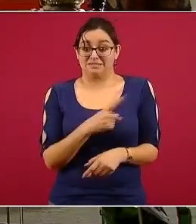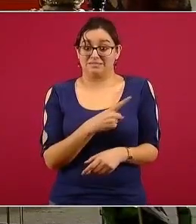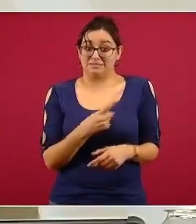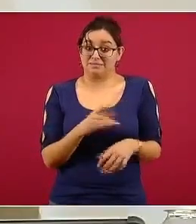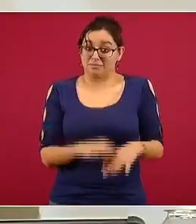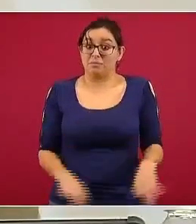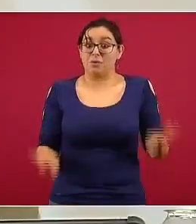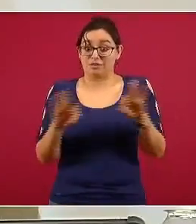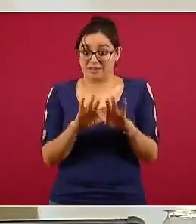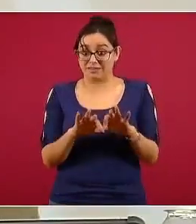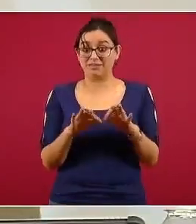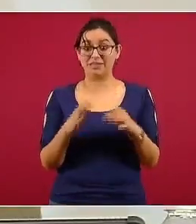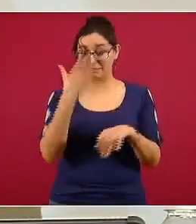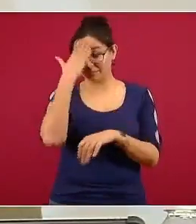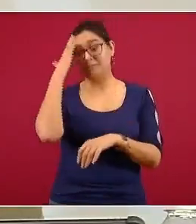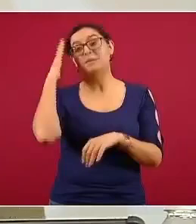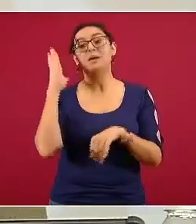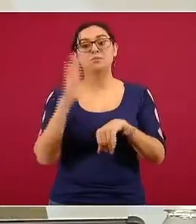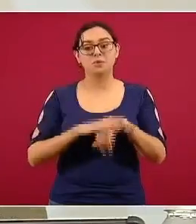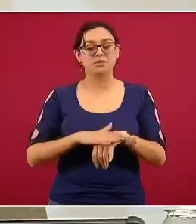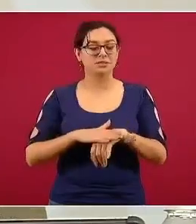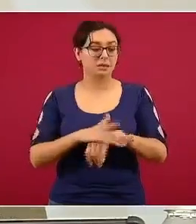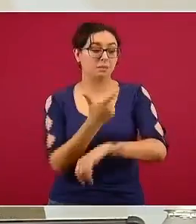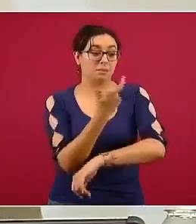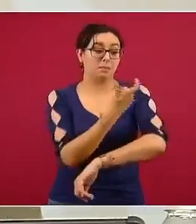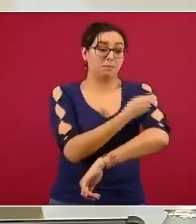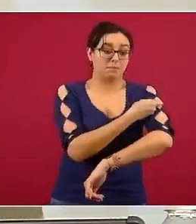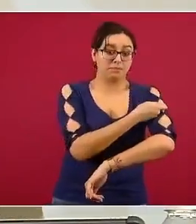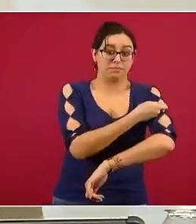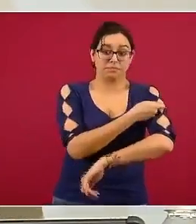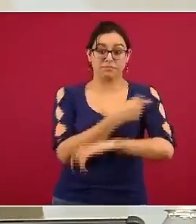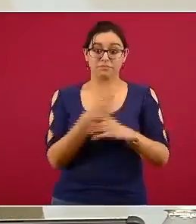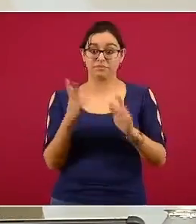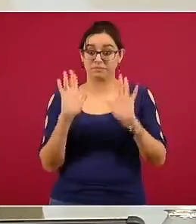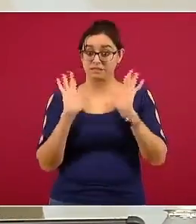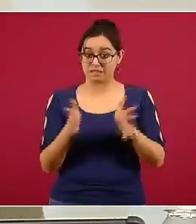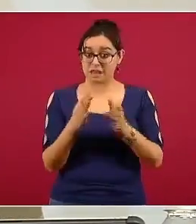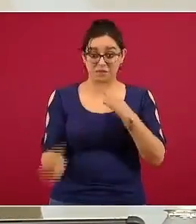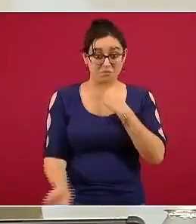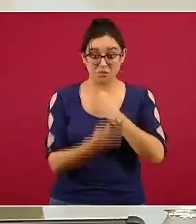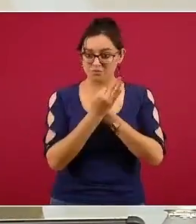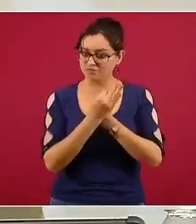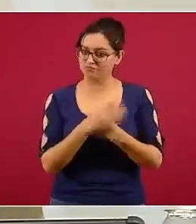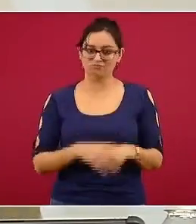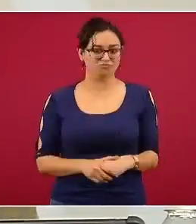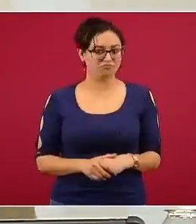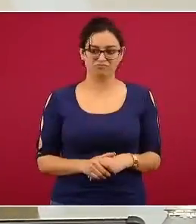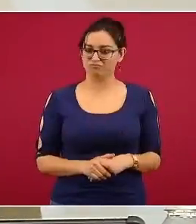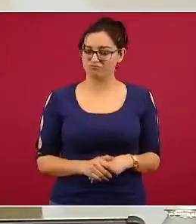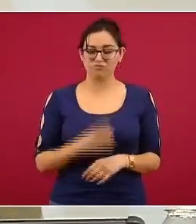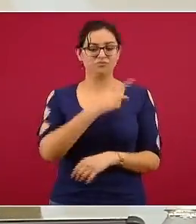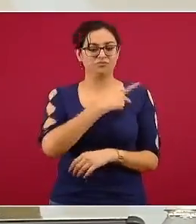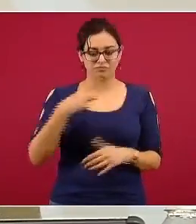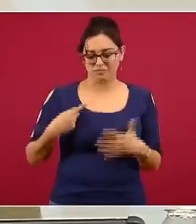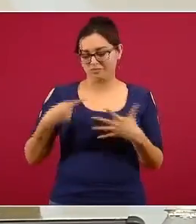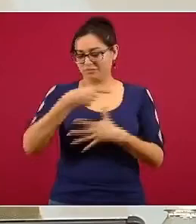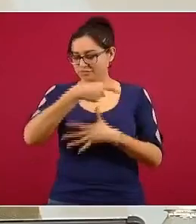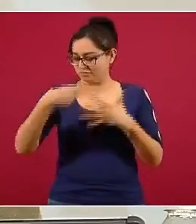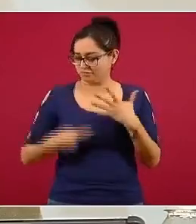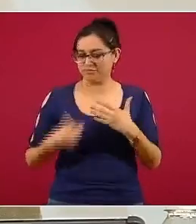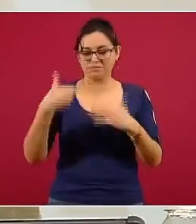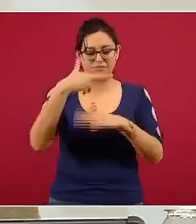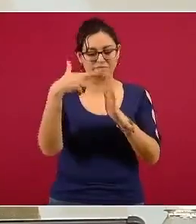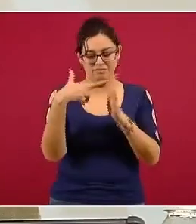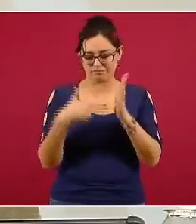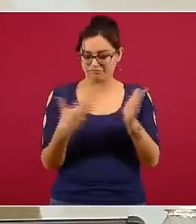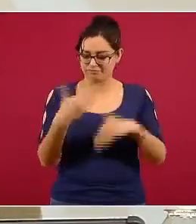que a la primera dosis no se logra inmunidad, ¿no? Y tienes que seguir haciendo las mismas protecciones que